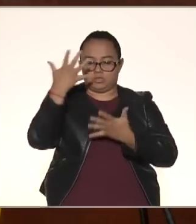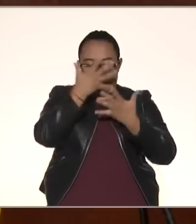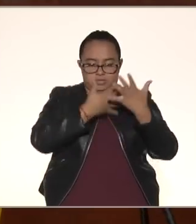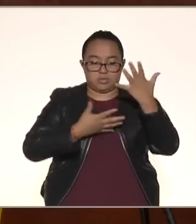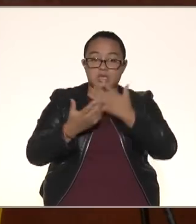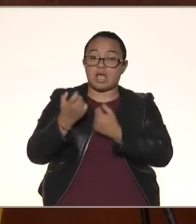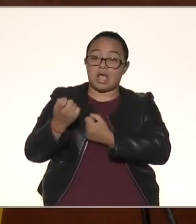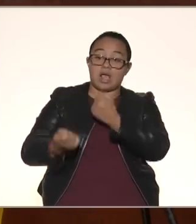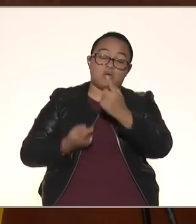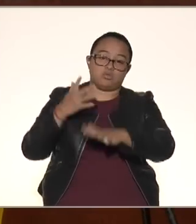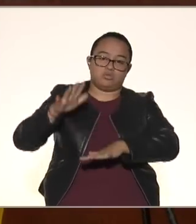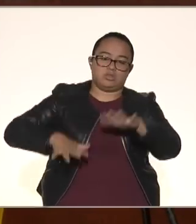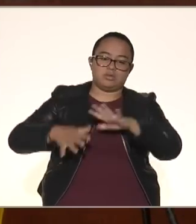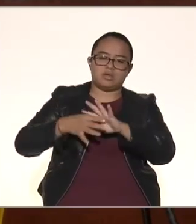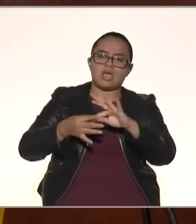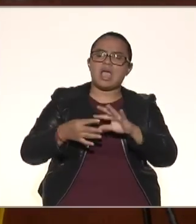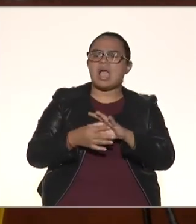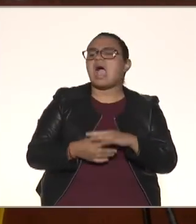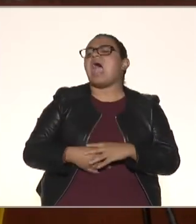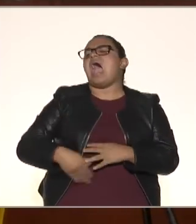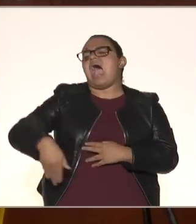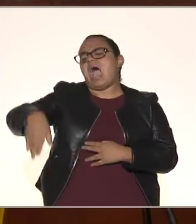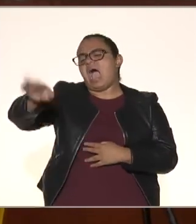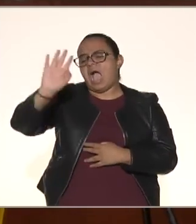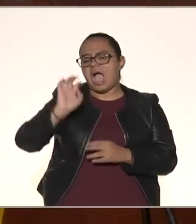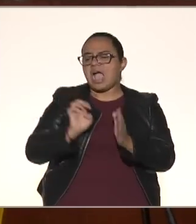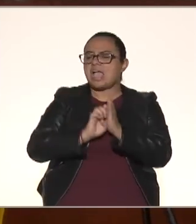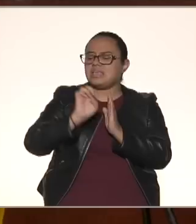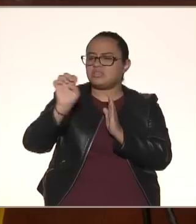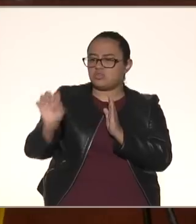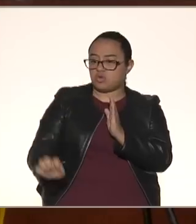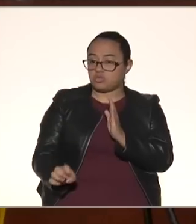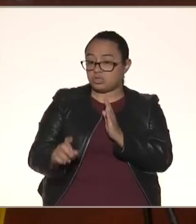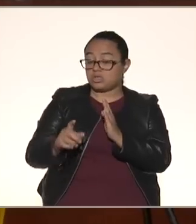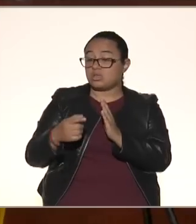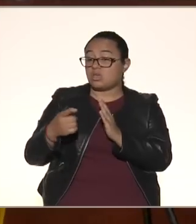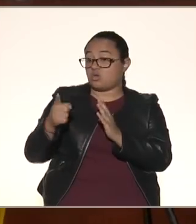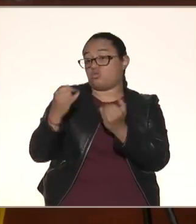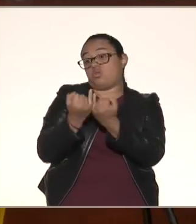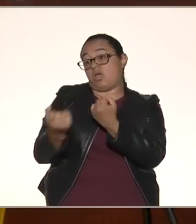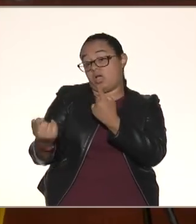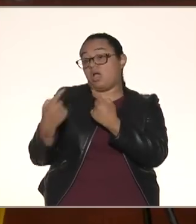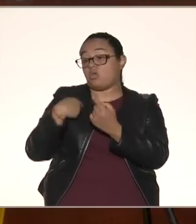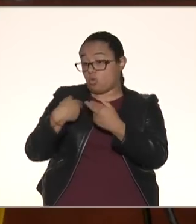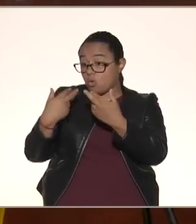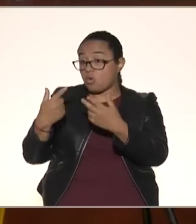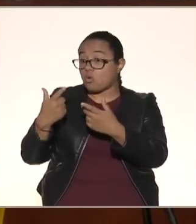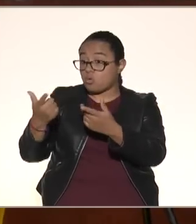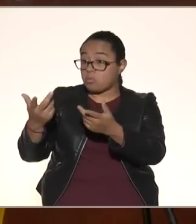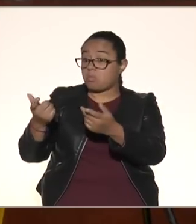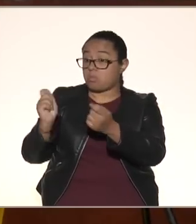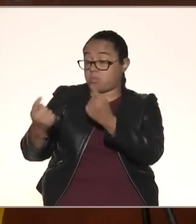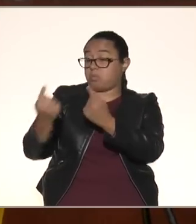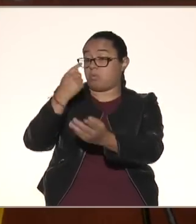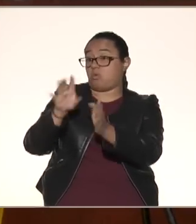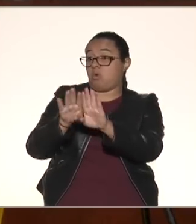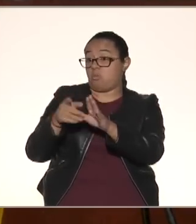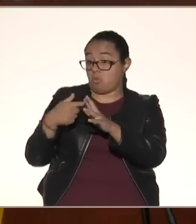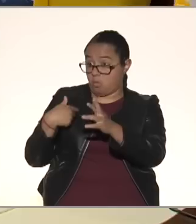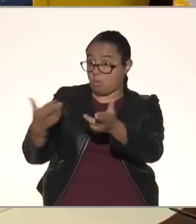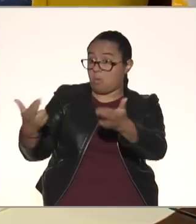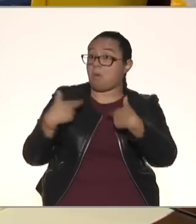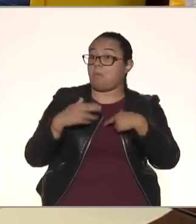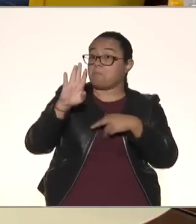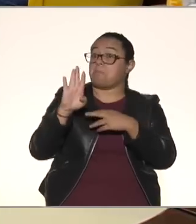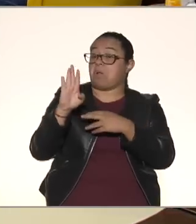en algunas ocasiones cuando te dicen, ah, entonces ya me lo estás echando en cara, o sea, no me lo estás dando de corazón, o